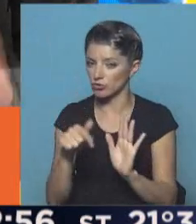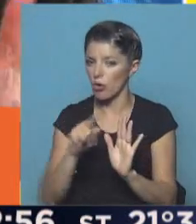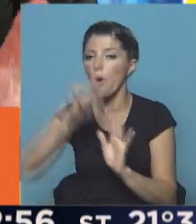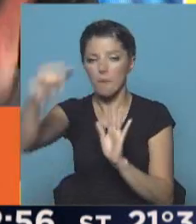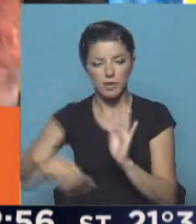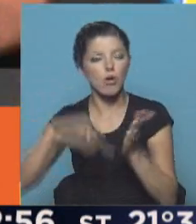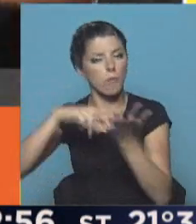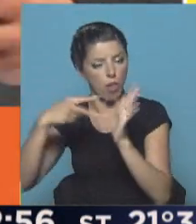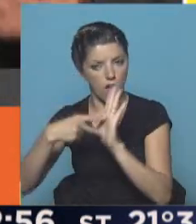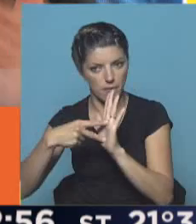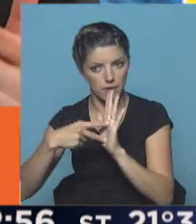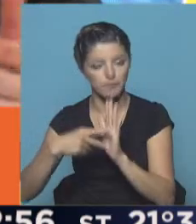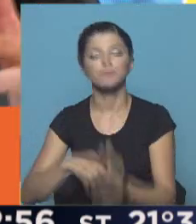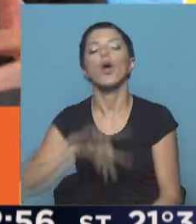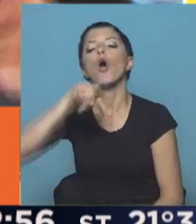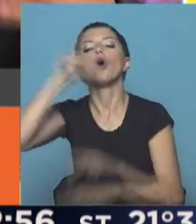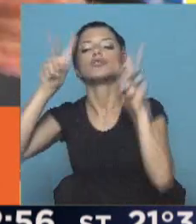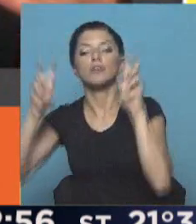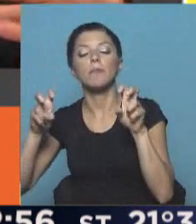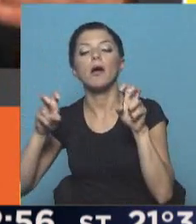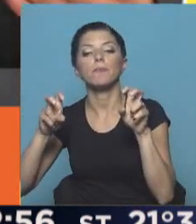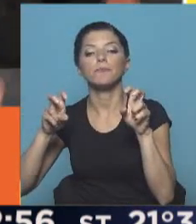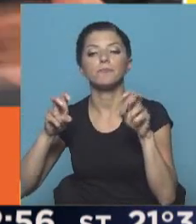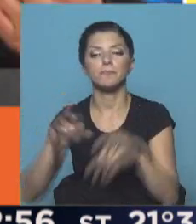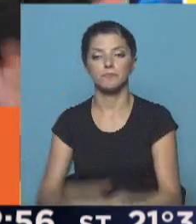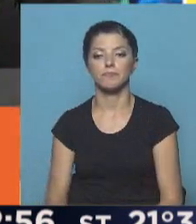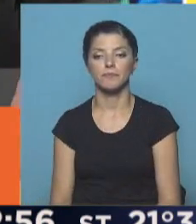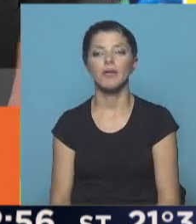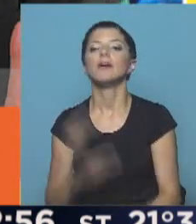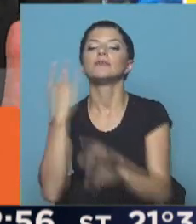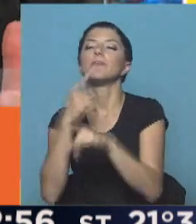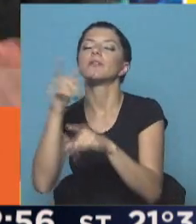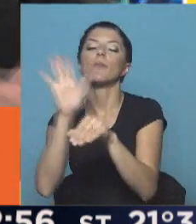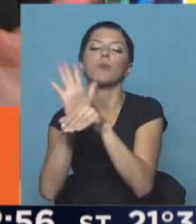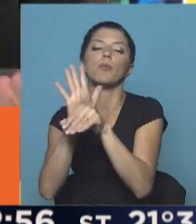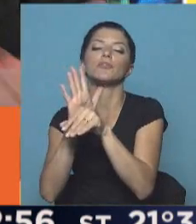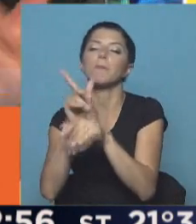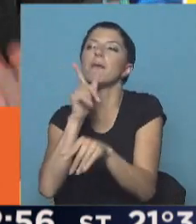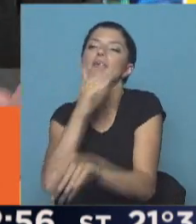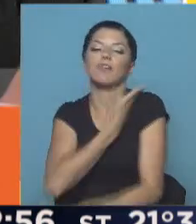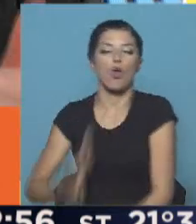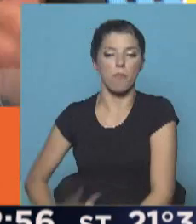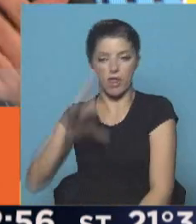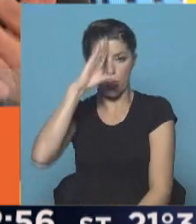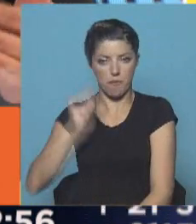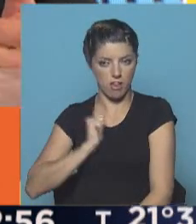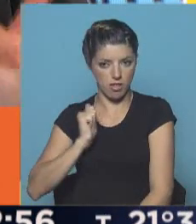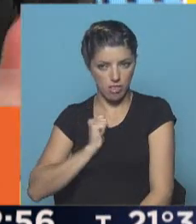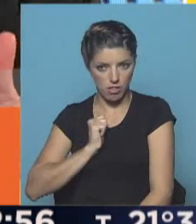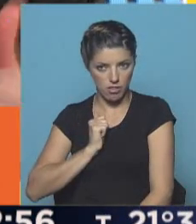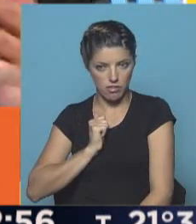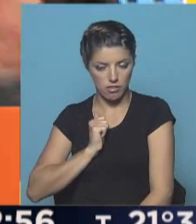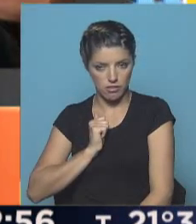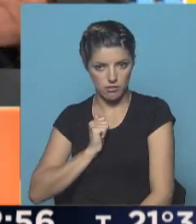porque el otro tema de la calificación permanente de que es casi una dictadura el gobierno de Maduro, me parece que es la justificación o el